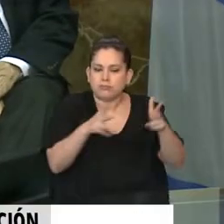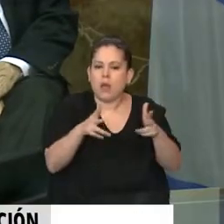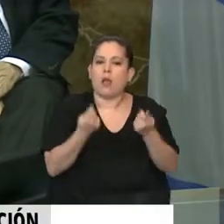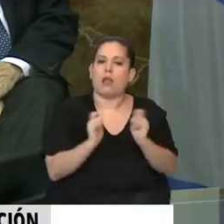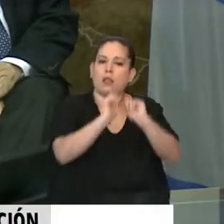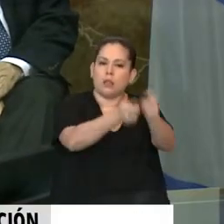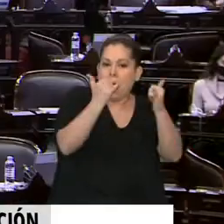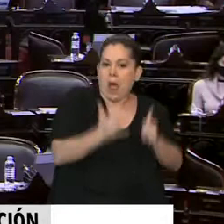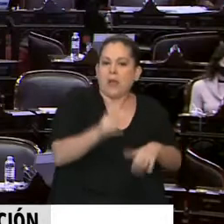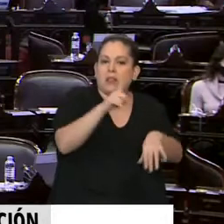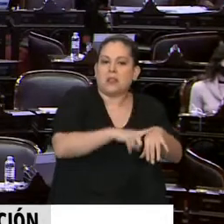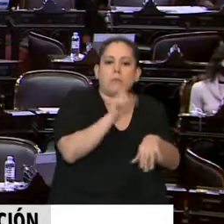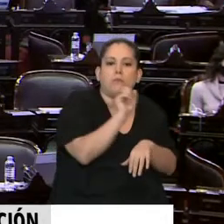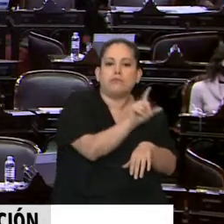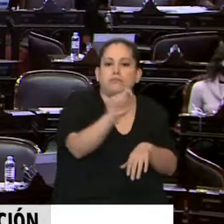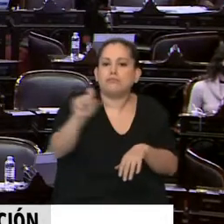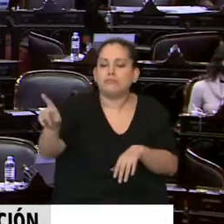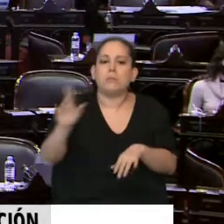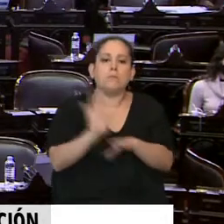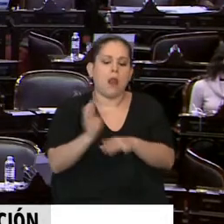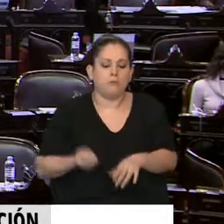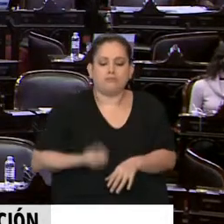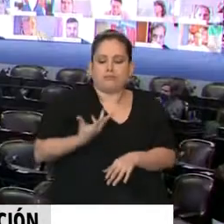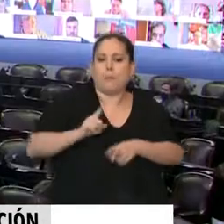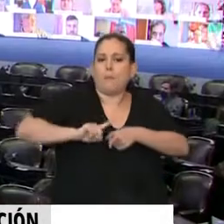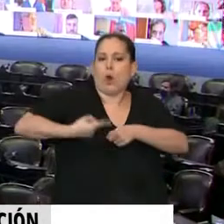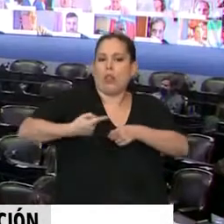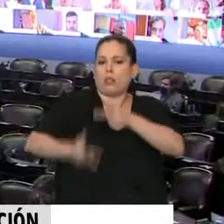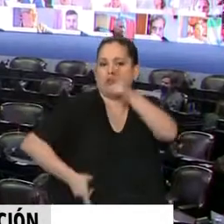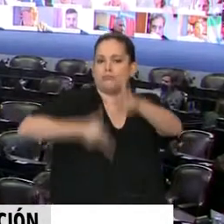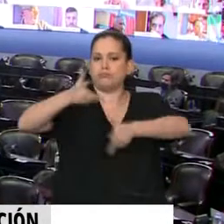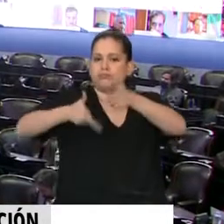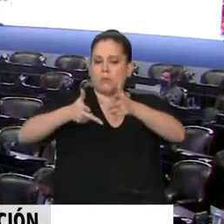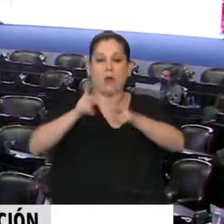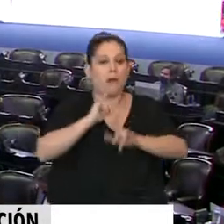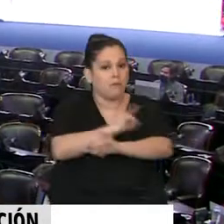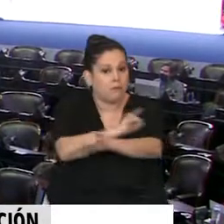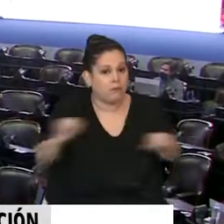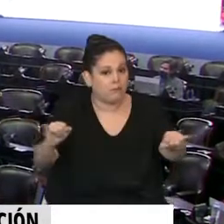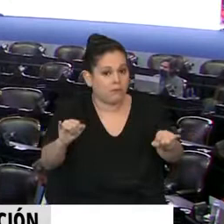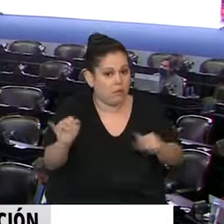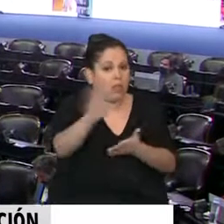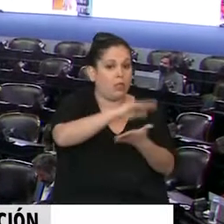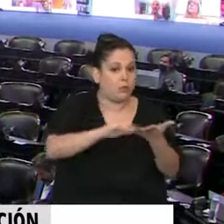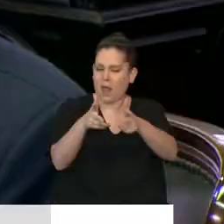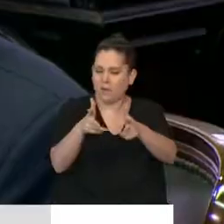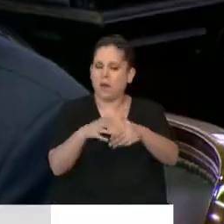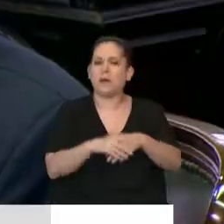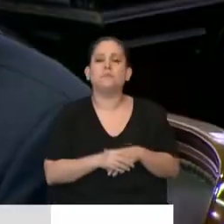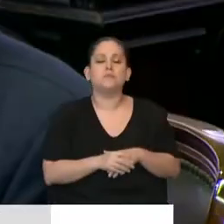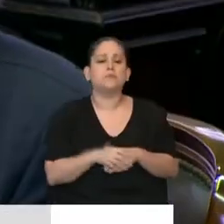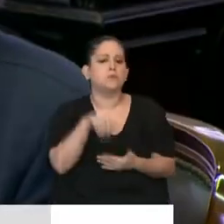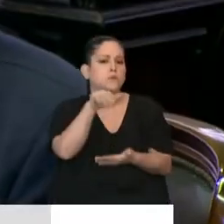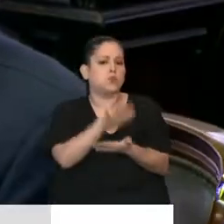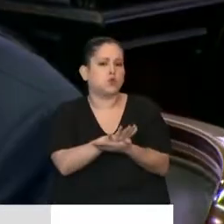presentes en el recinto ubicados en bancas separadas mientras que el resto participó del debate y la votación de forma